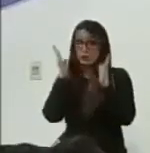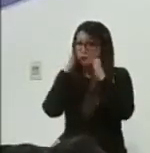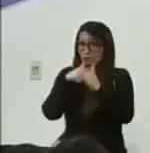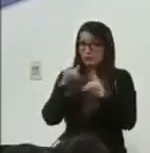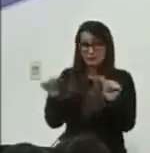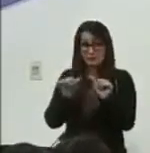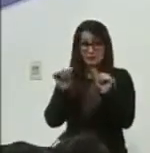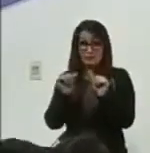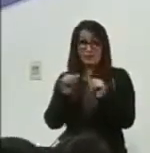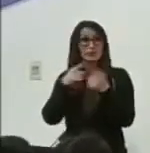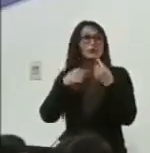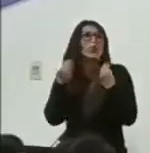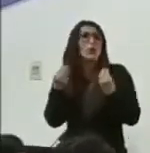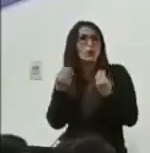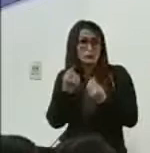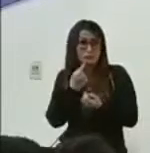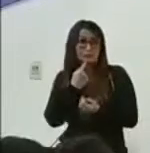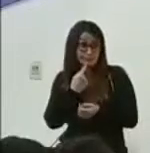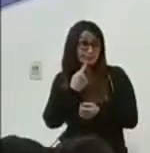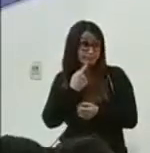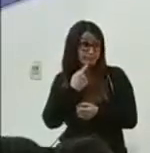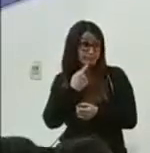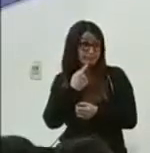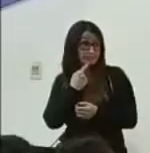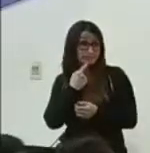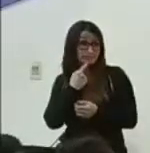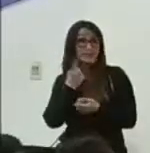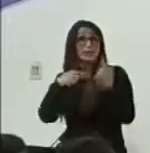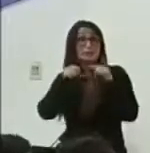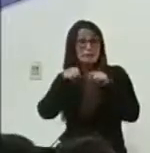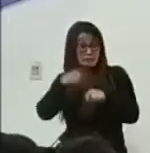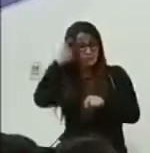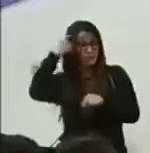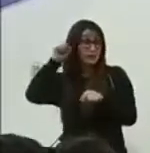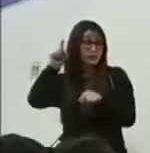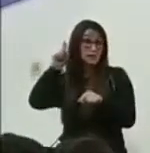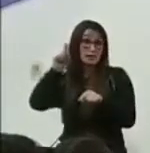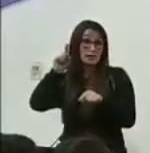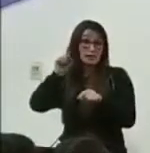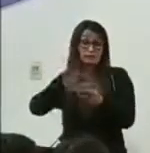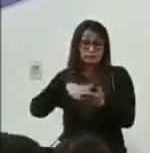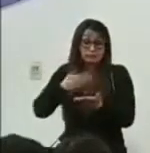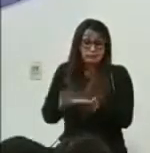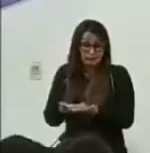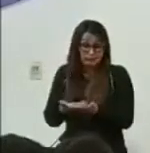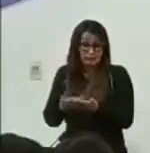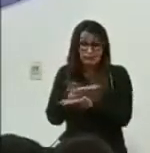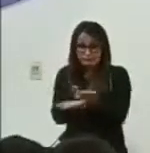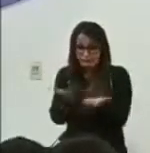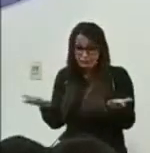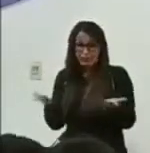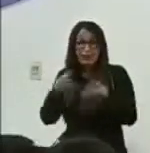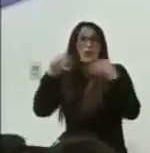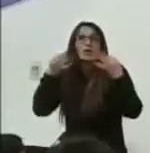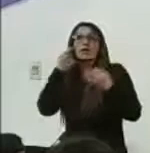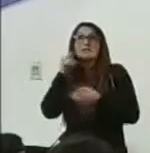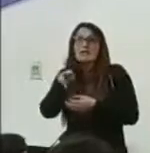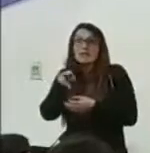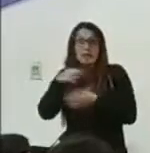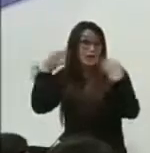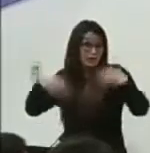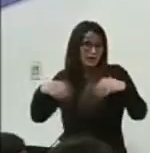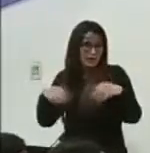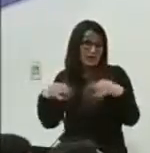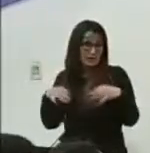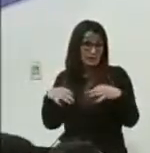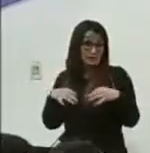es política. Son las ideas puestas al servicio de la realidad. Y